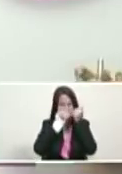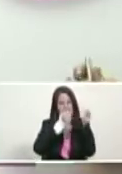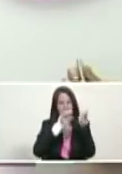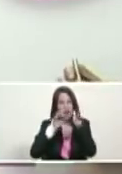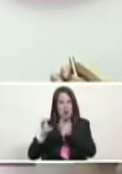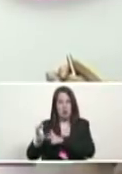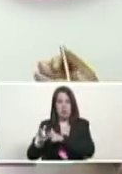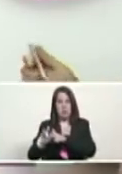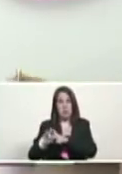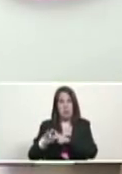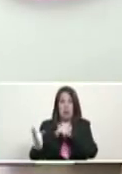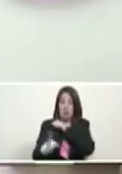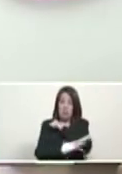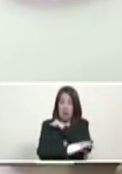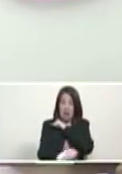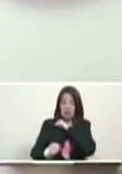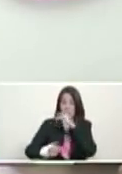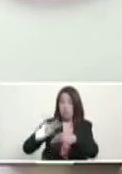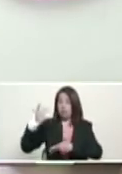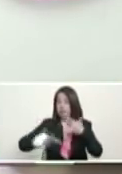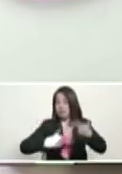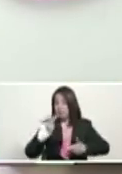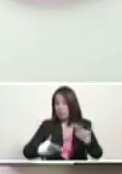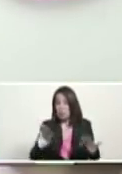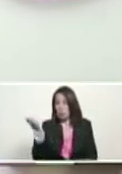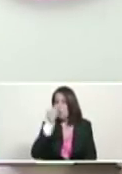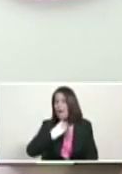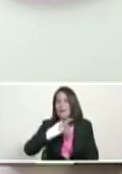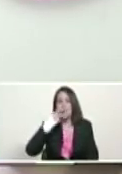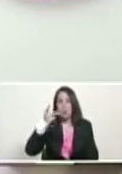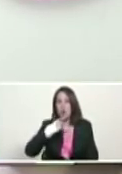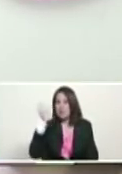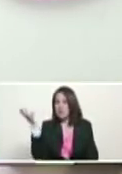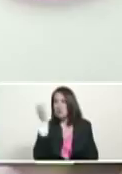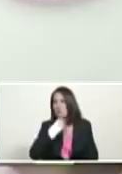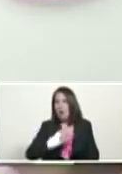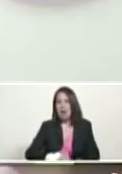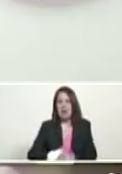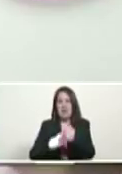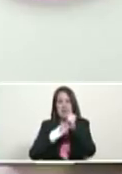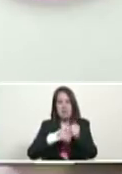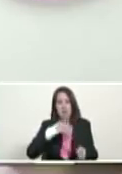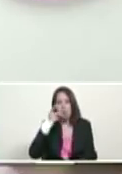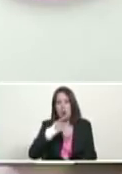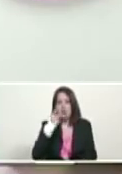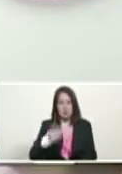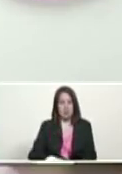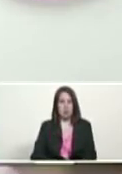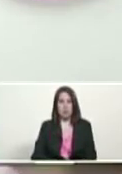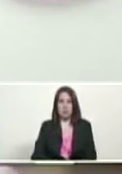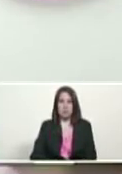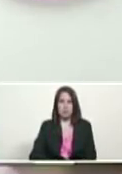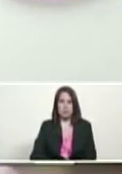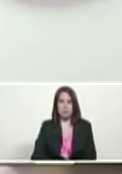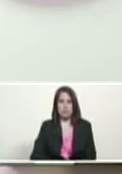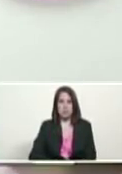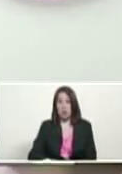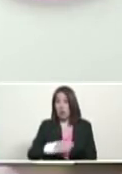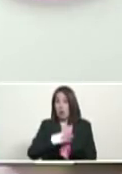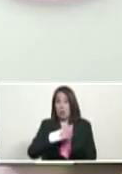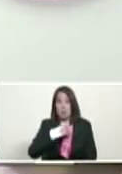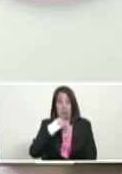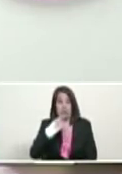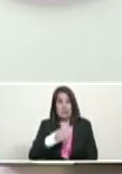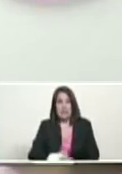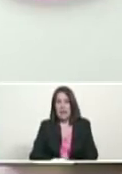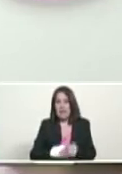criminales, delincuentes. No son políticos, no son líderes políticos. No se pueden calificar líderes